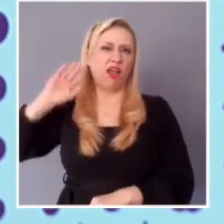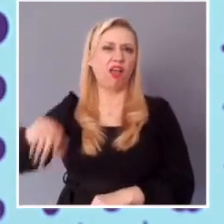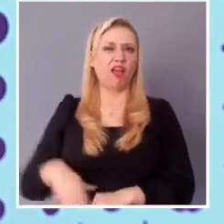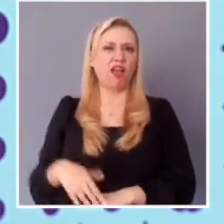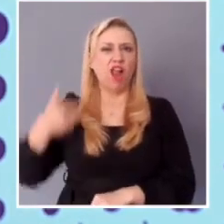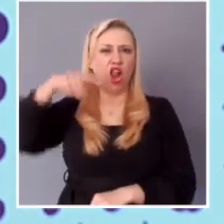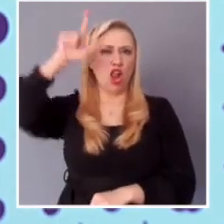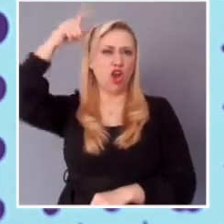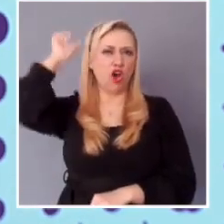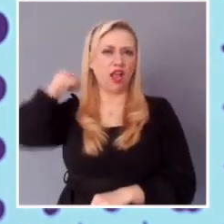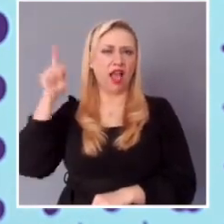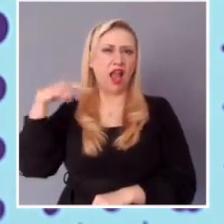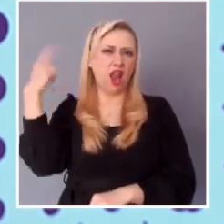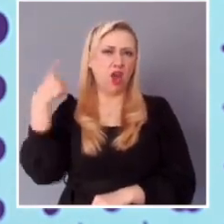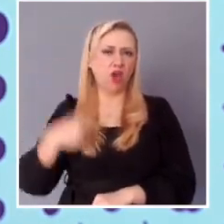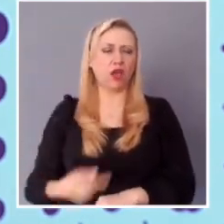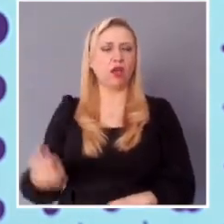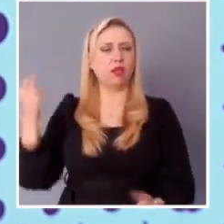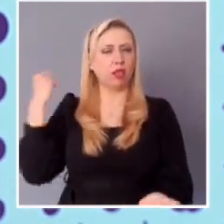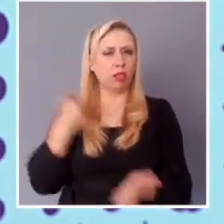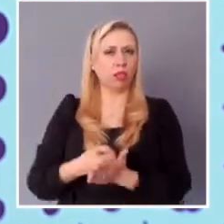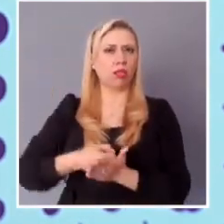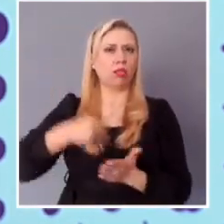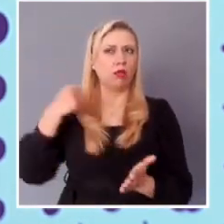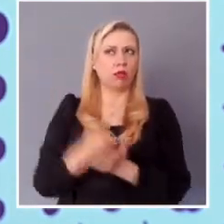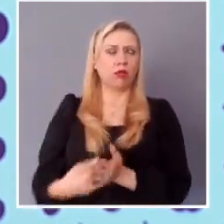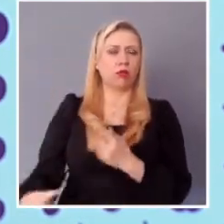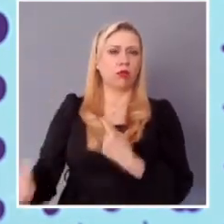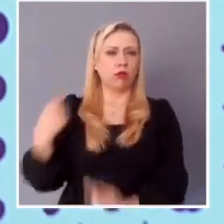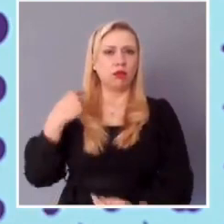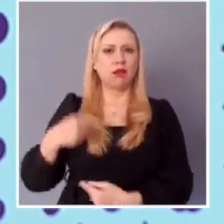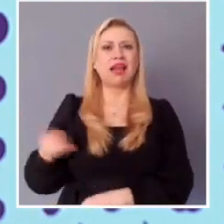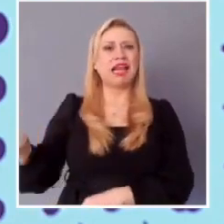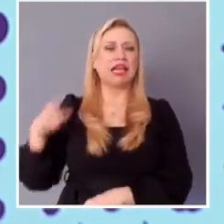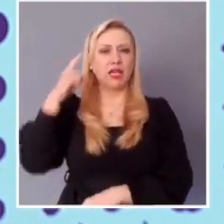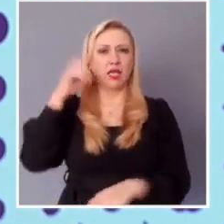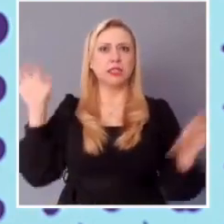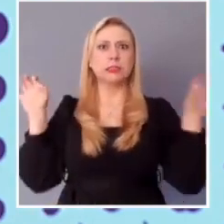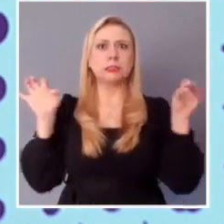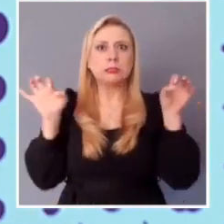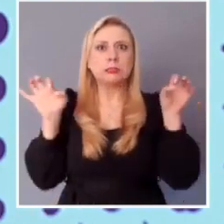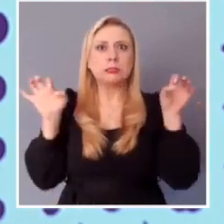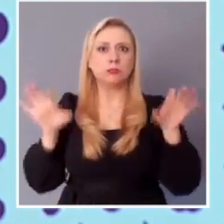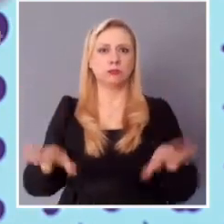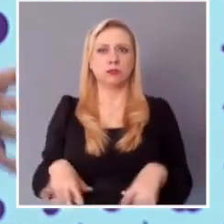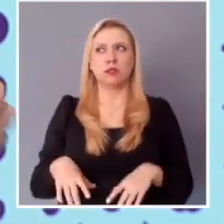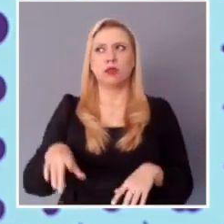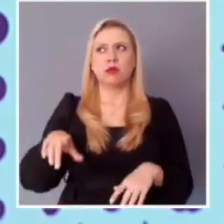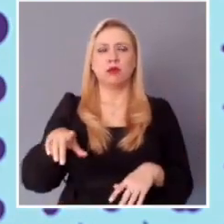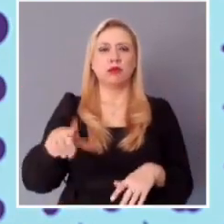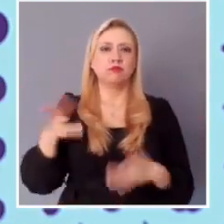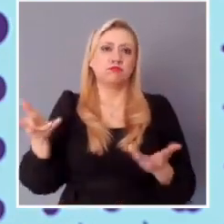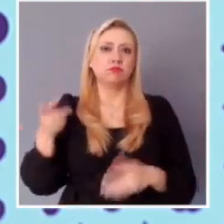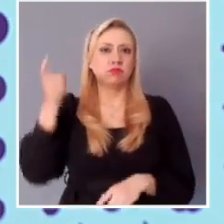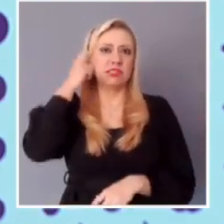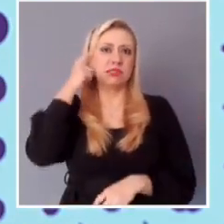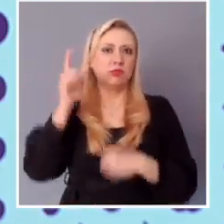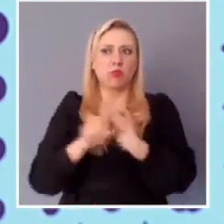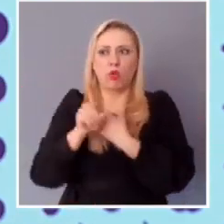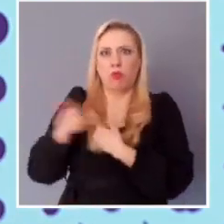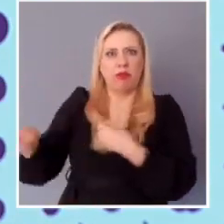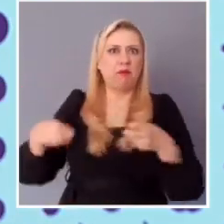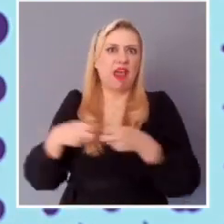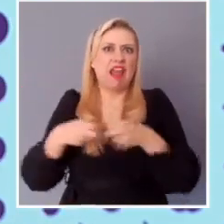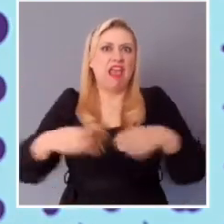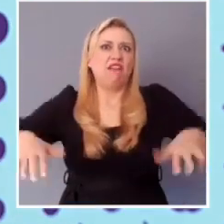Sí, despectiva, sí. ¿no? Es que están locas, es que ya son las que entran en crisis, es que ya son las que tienen los problemas mentales y tal,